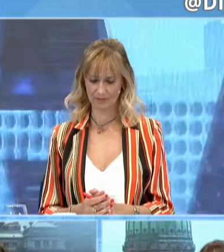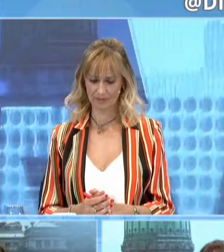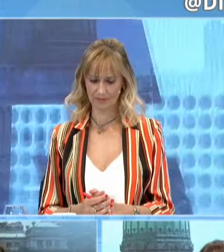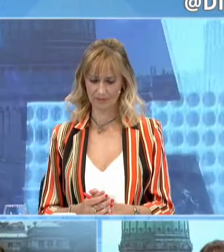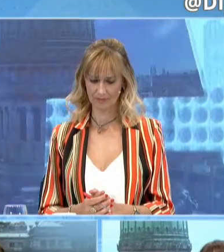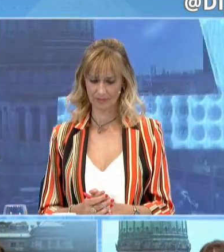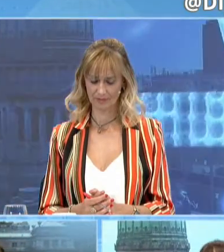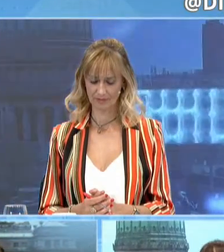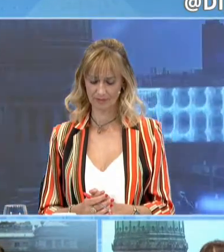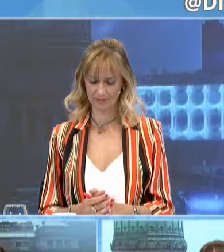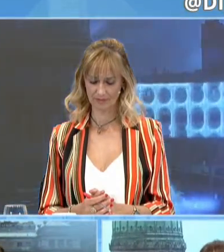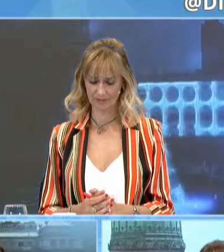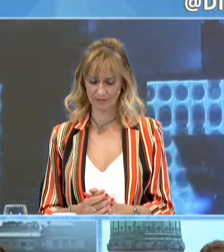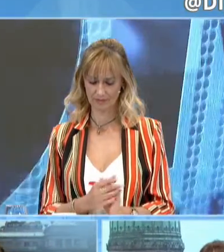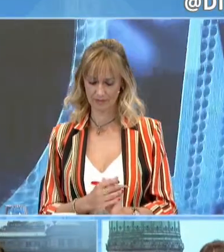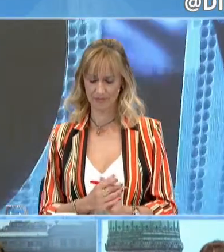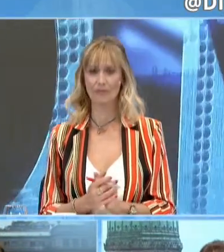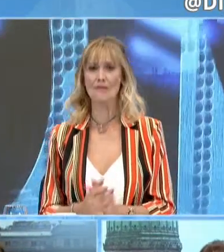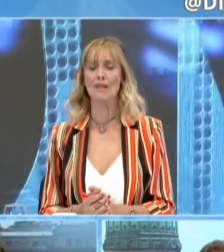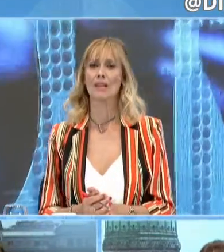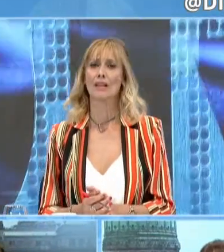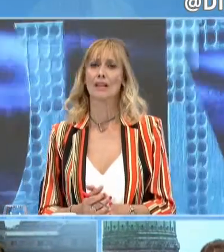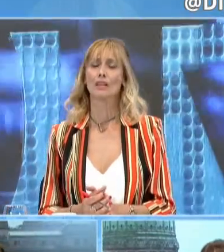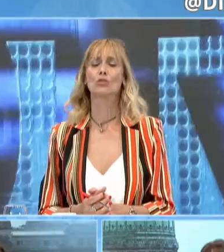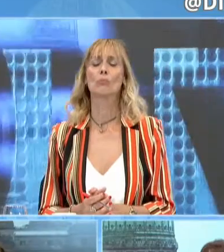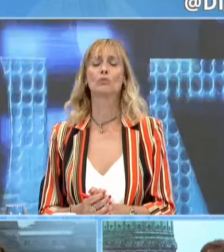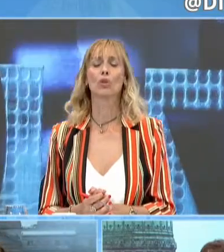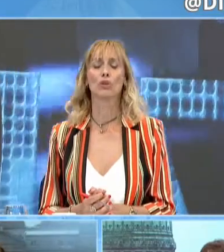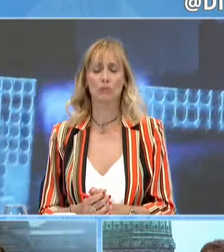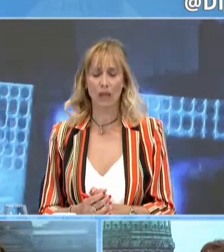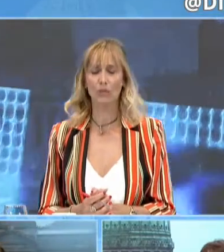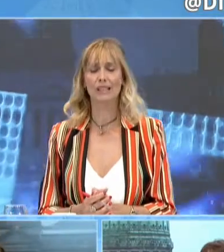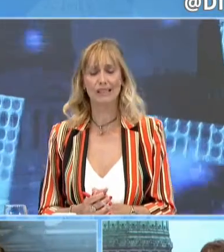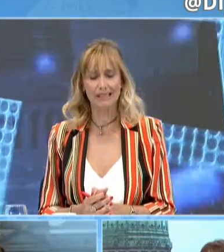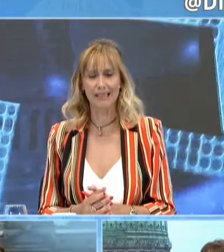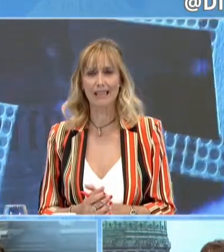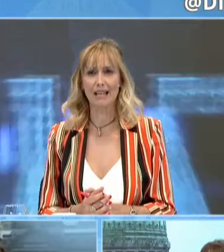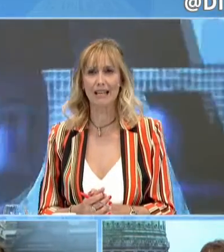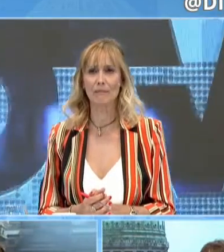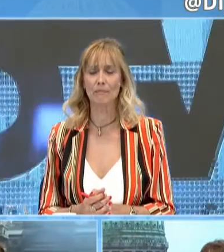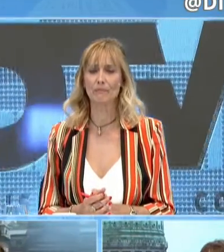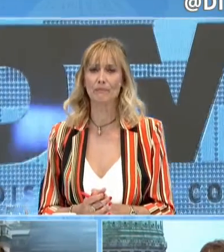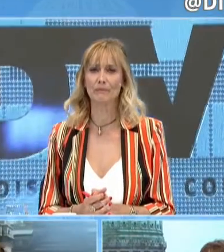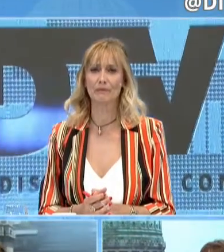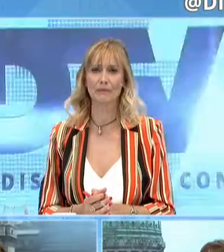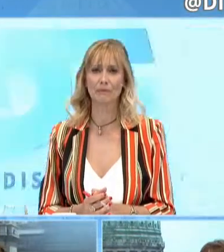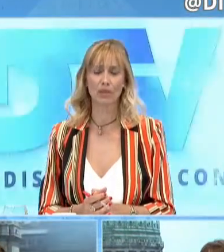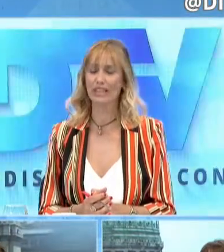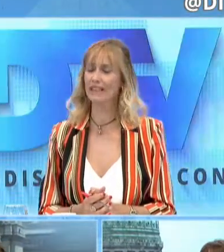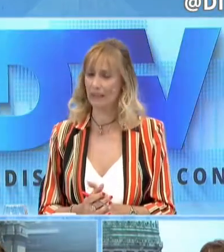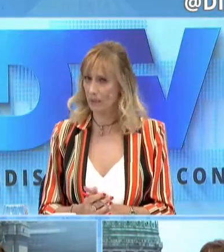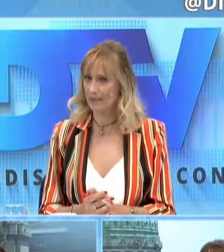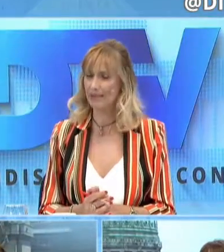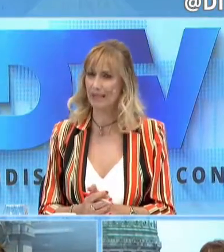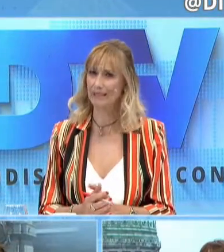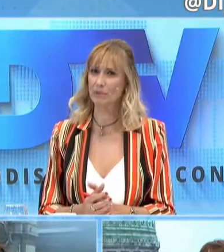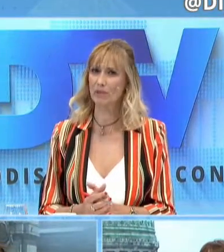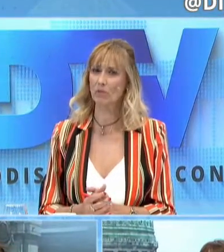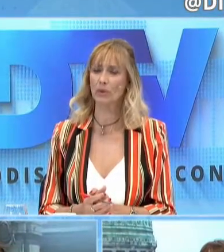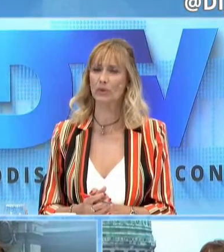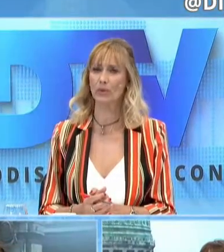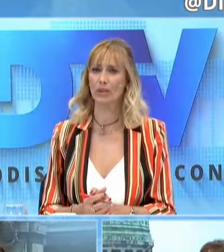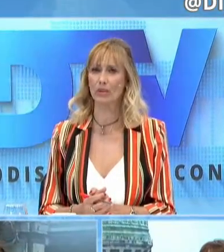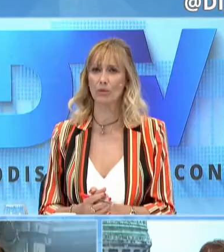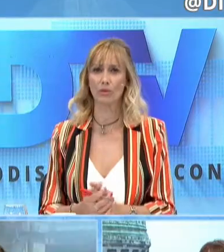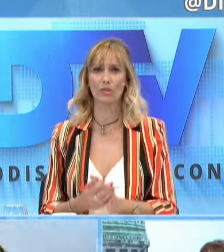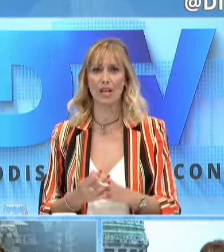la oportunidad en las cuales se pueden modificar. Bien. ¿Qué otro punto, diputado, usted quisiera poner en relevancia de